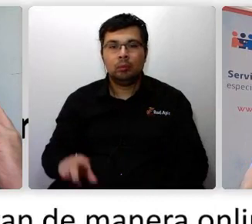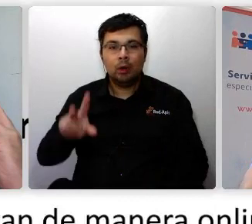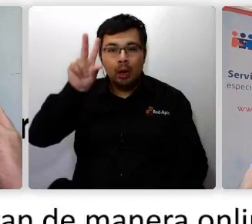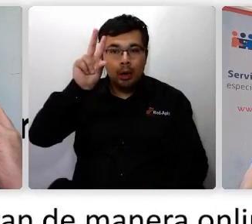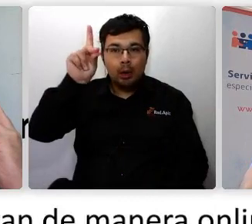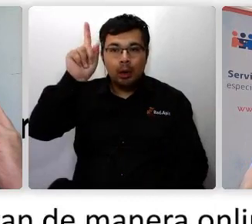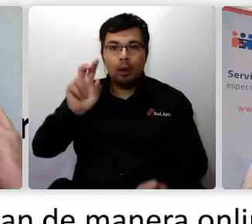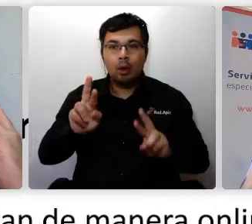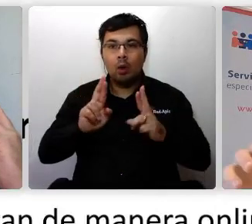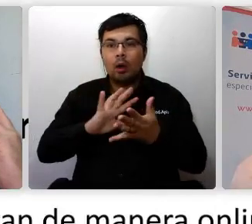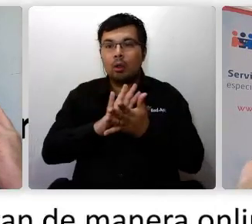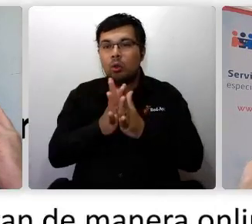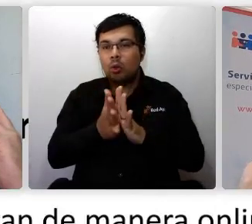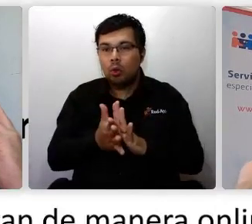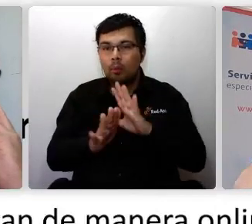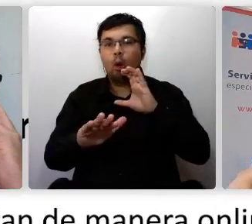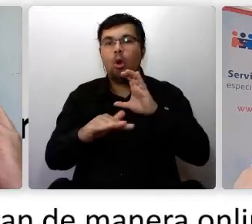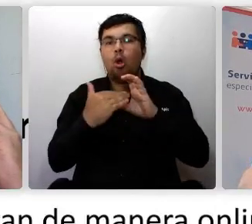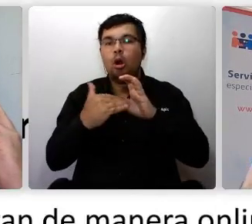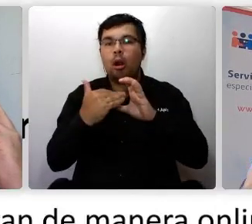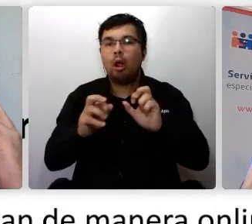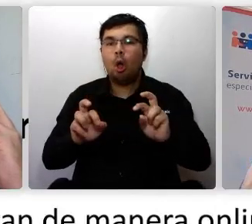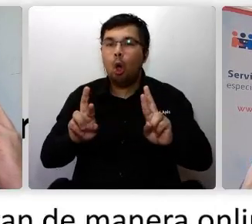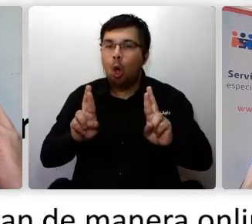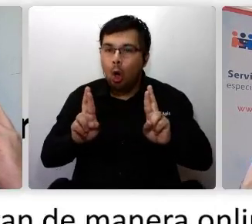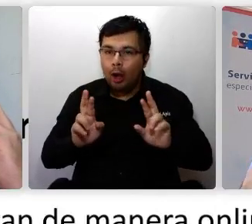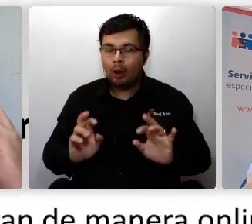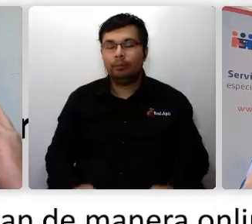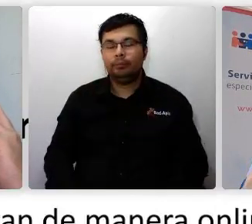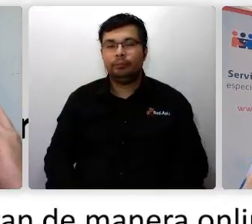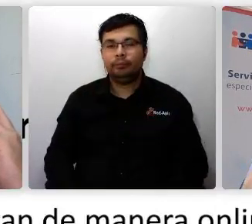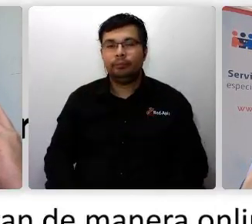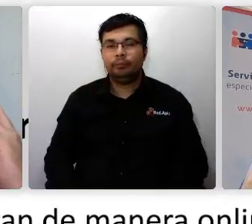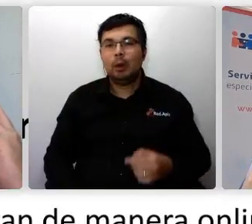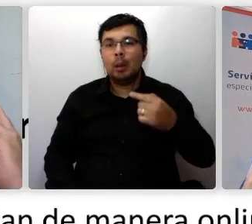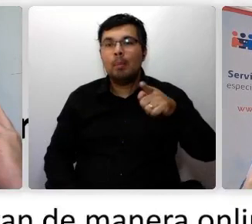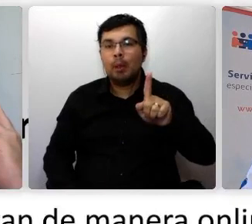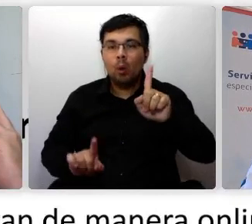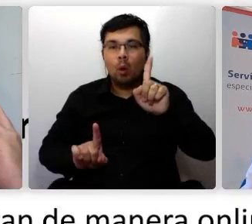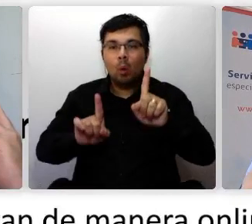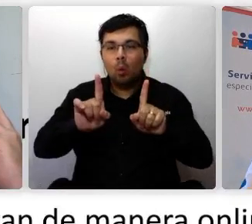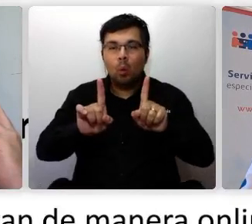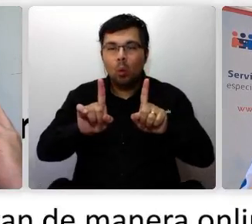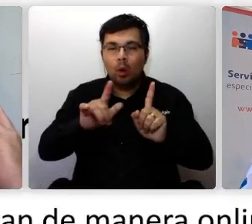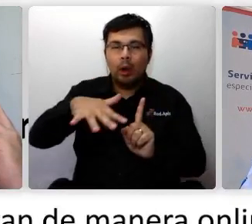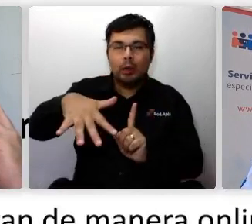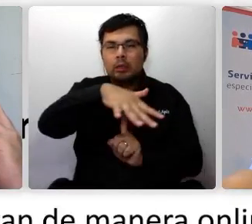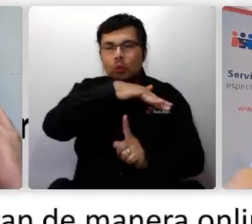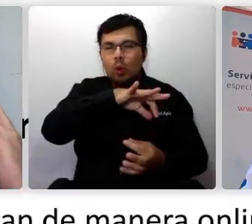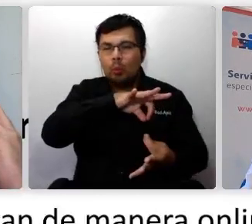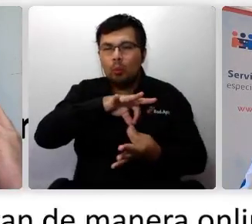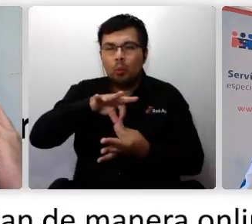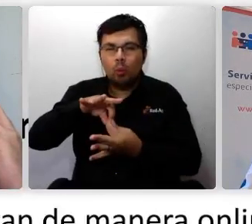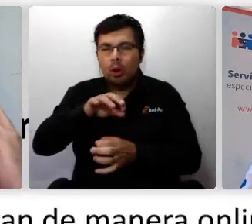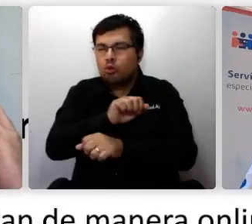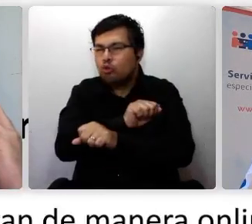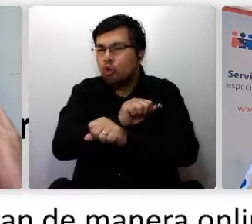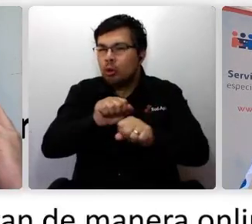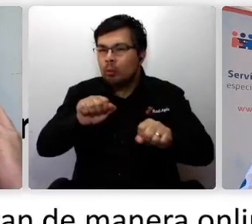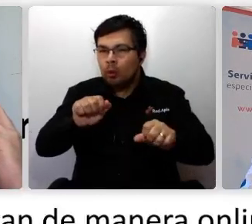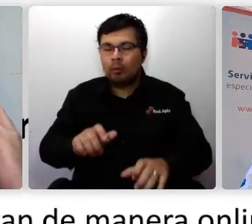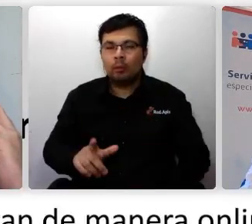todo por mail. O sea, por supuesto. Por mail. Pero en aquellos casos puntuales que por algún problema no se pueda, ahora el delegado